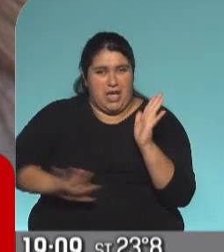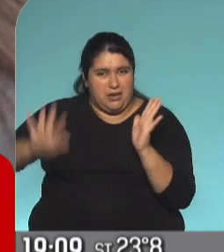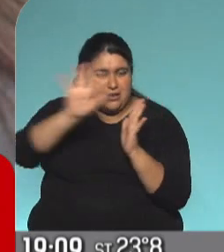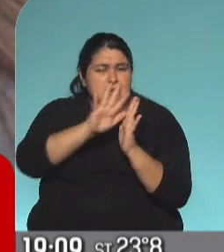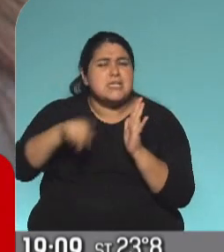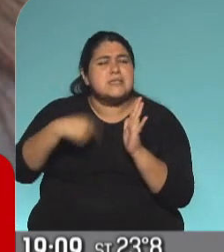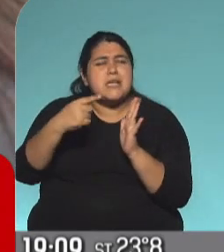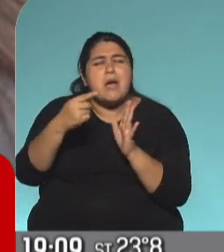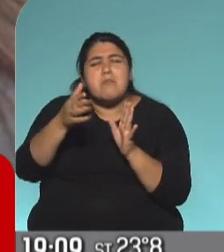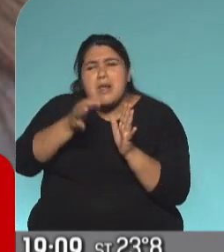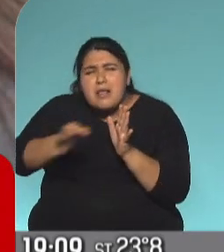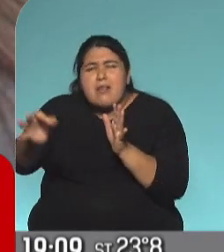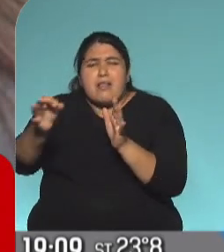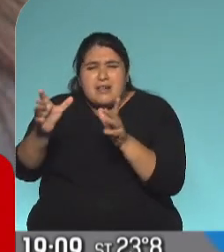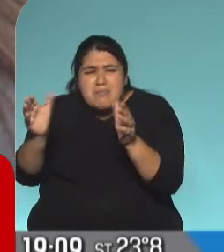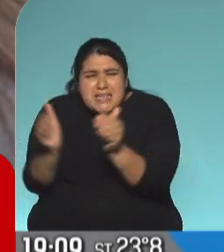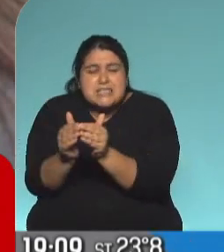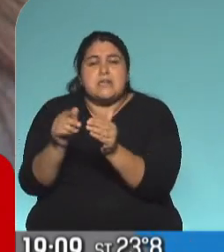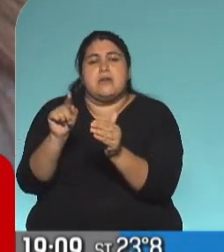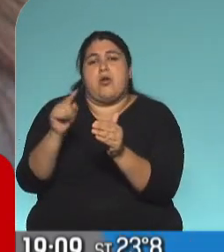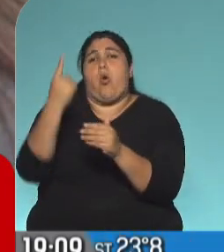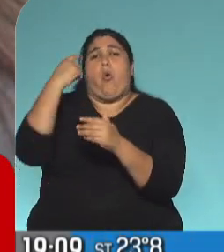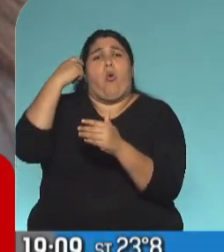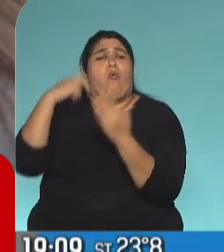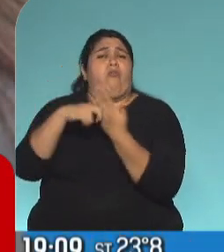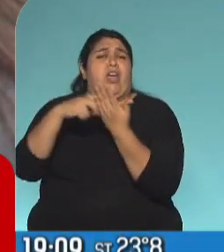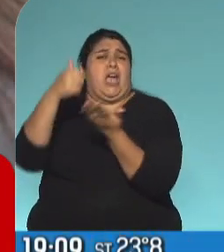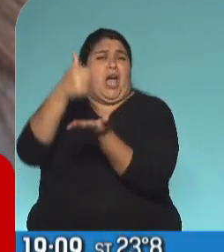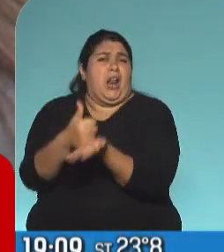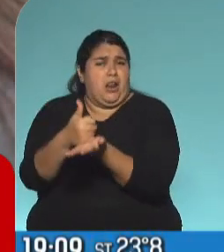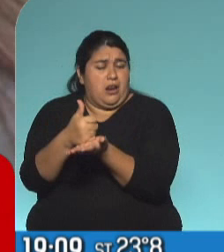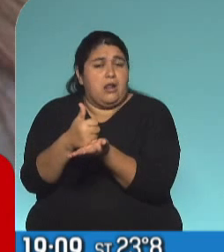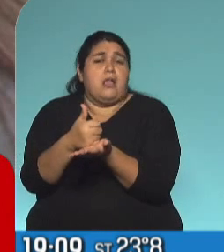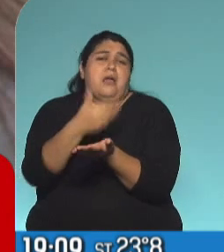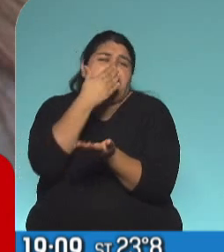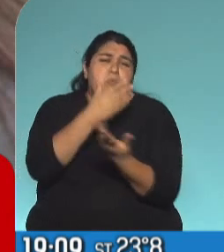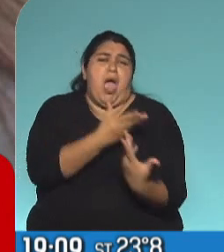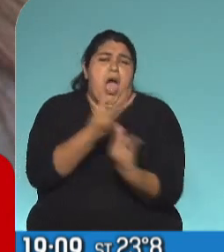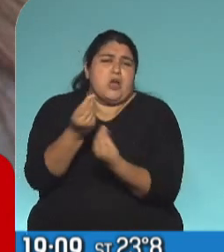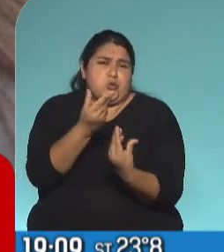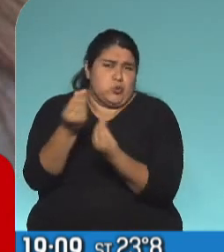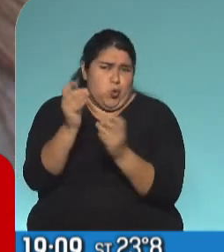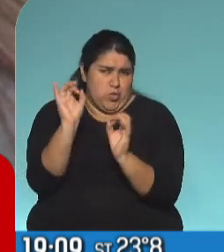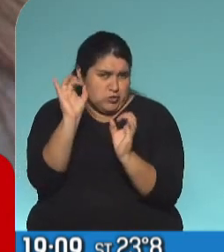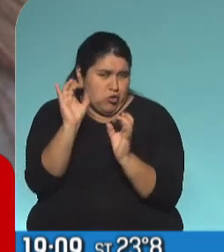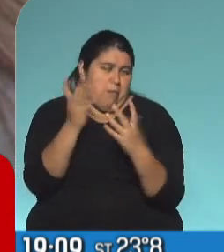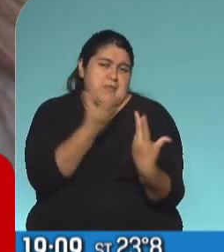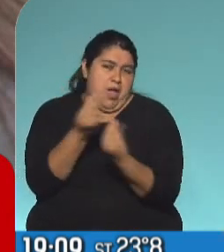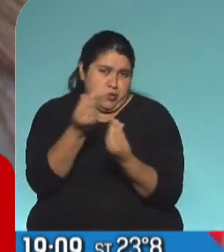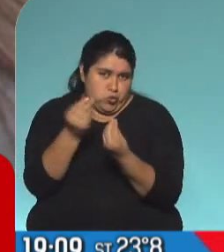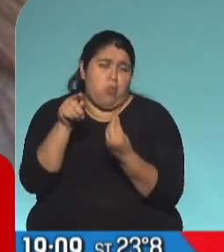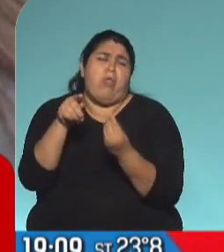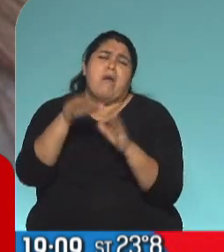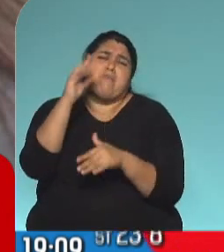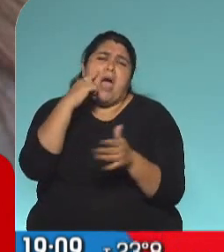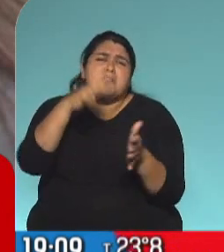en las poblaciones relativamente chicas, hay un solo fiscal. Hay un fiscal de distrito y después hay ayudantías de la fiscalía, que son los que están más en el